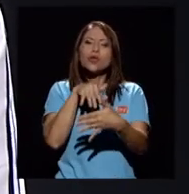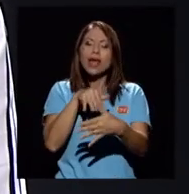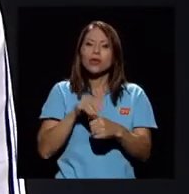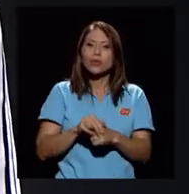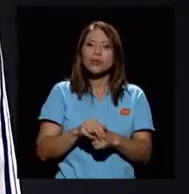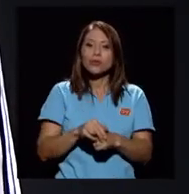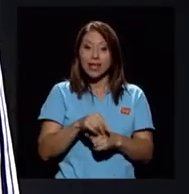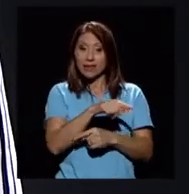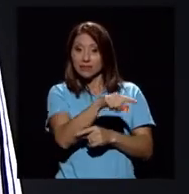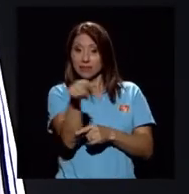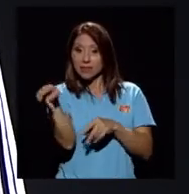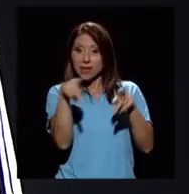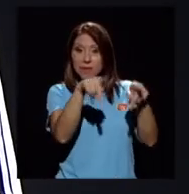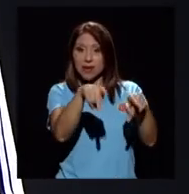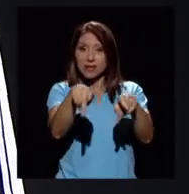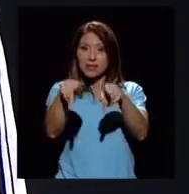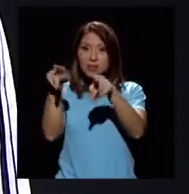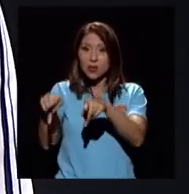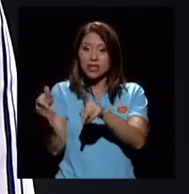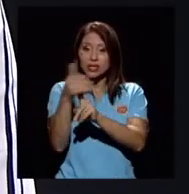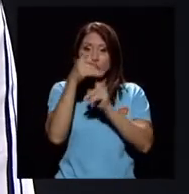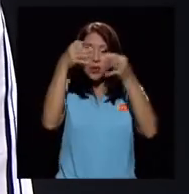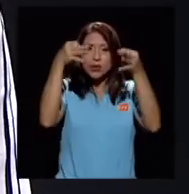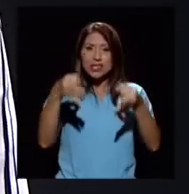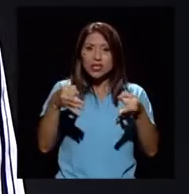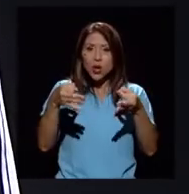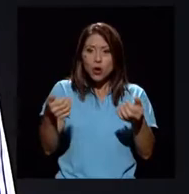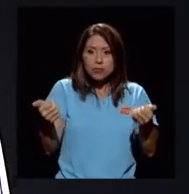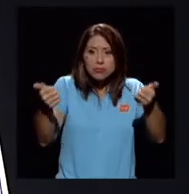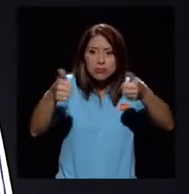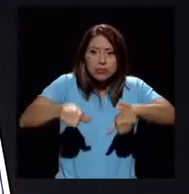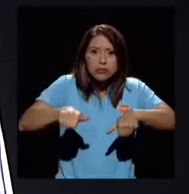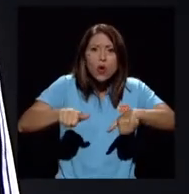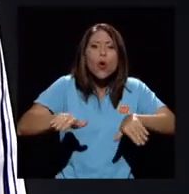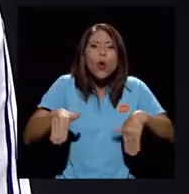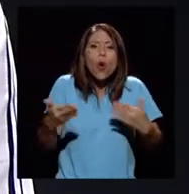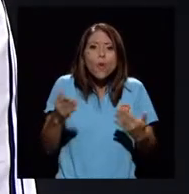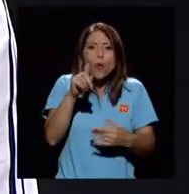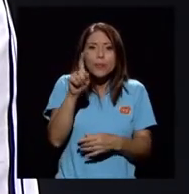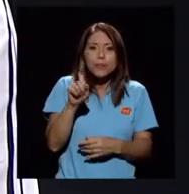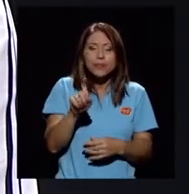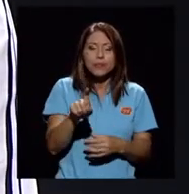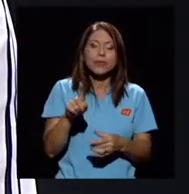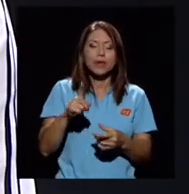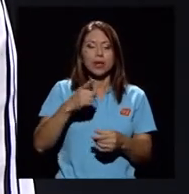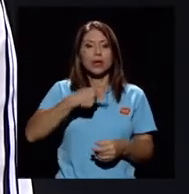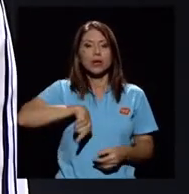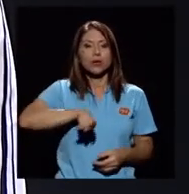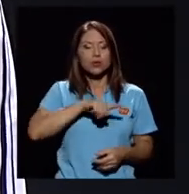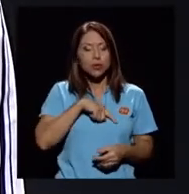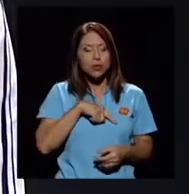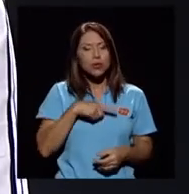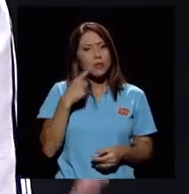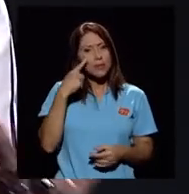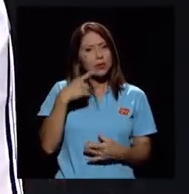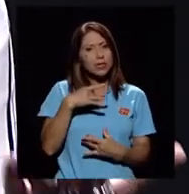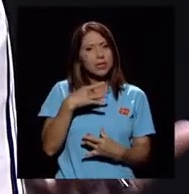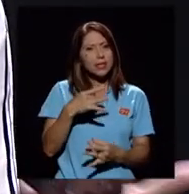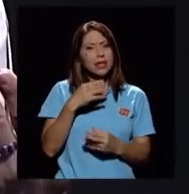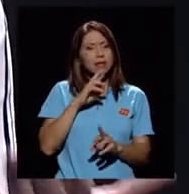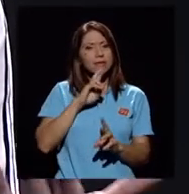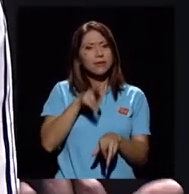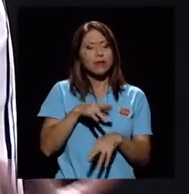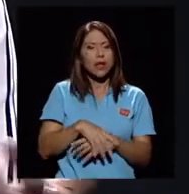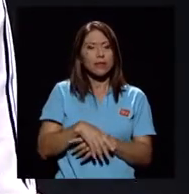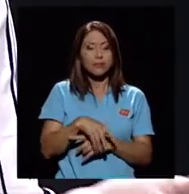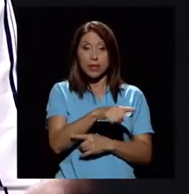personas para tomar una decisión. Y lo que es interesante es que encontramos que tanto las personas